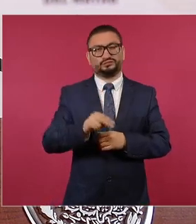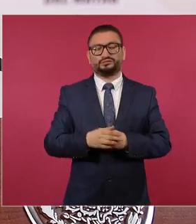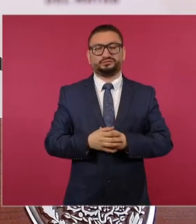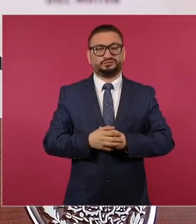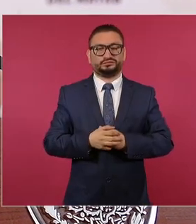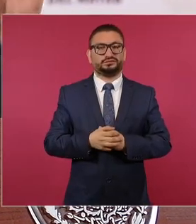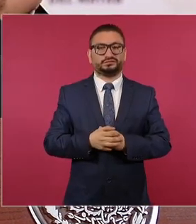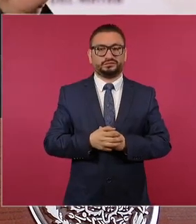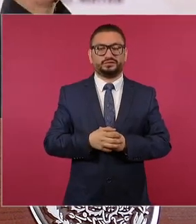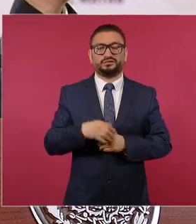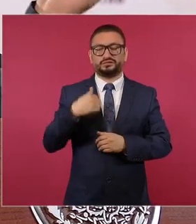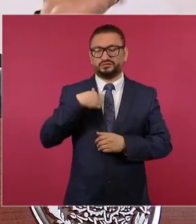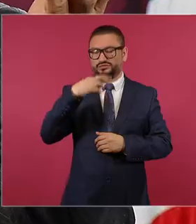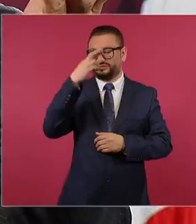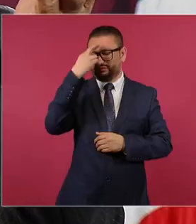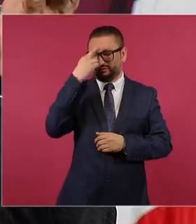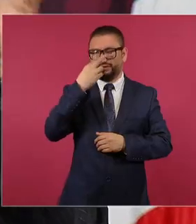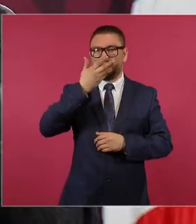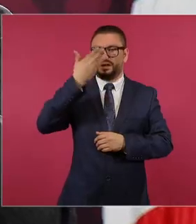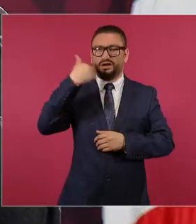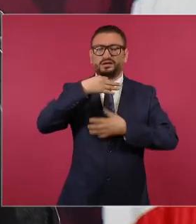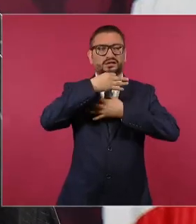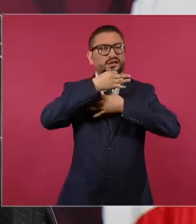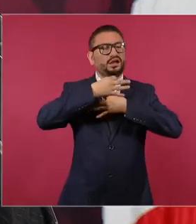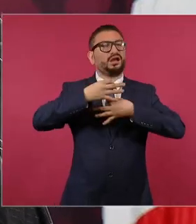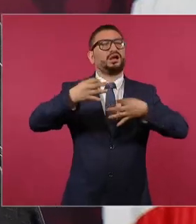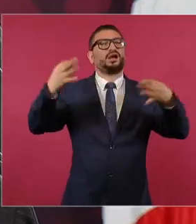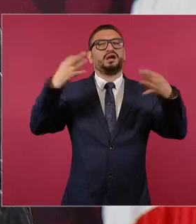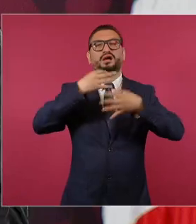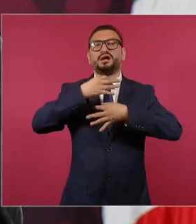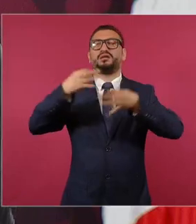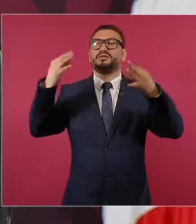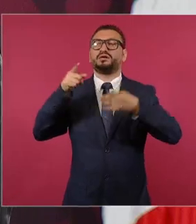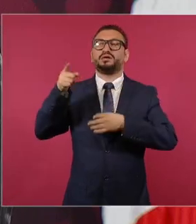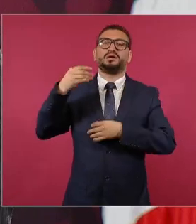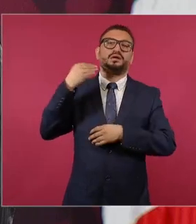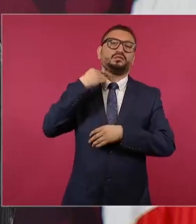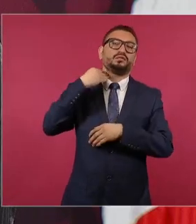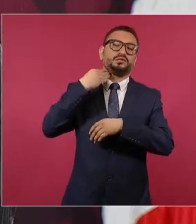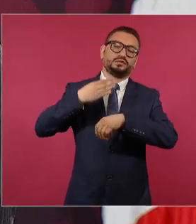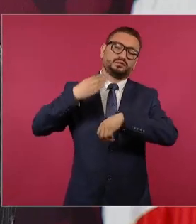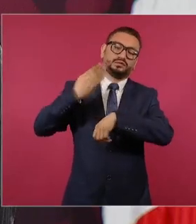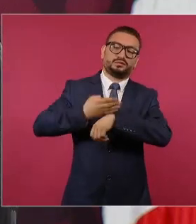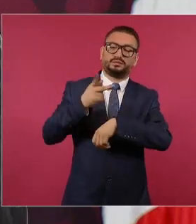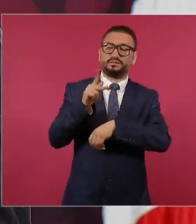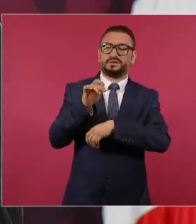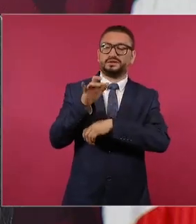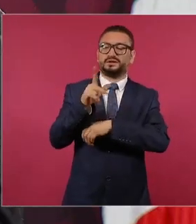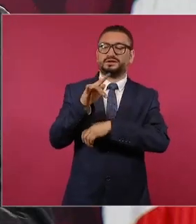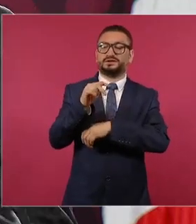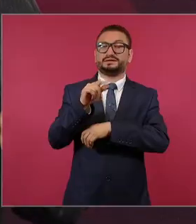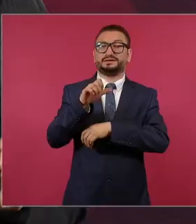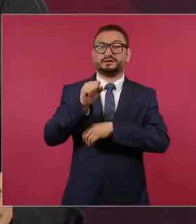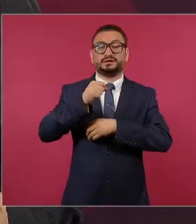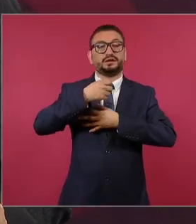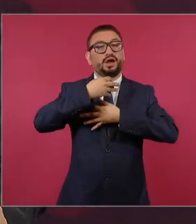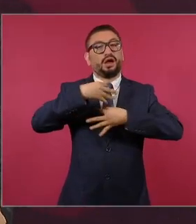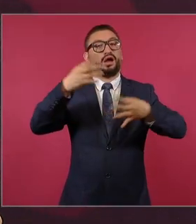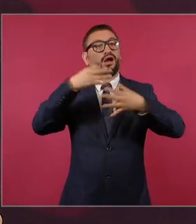Yo recuerdo que se anunciaban los abogados penalistas, eran